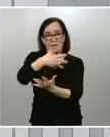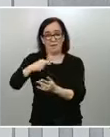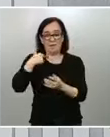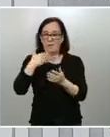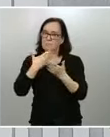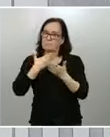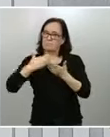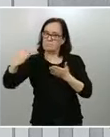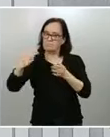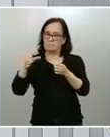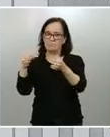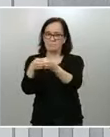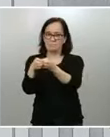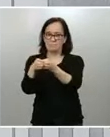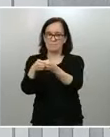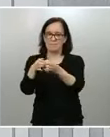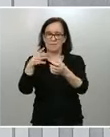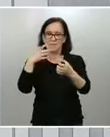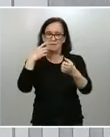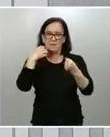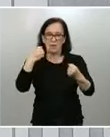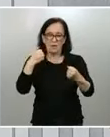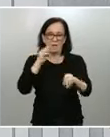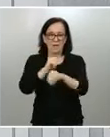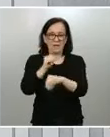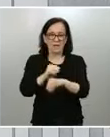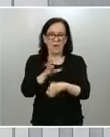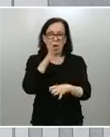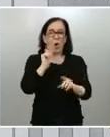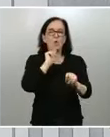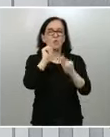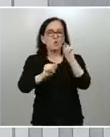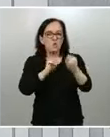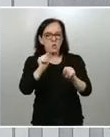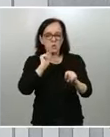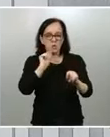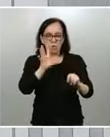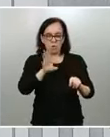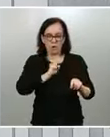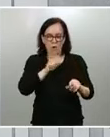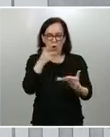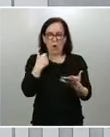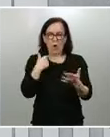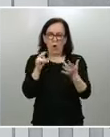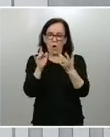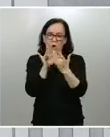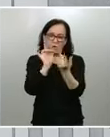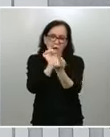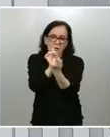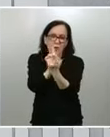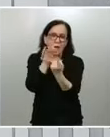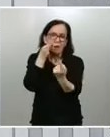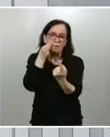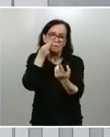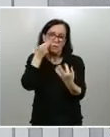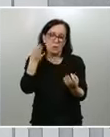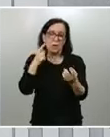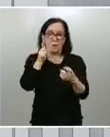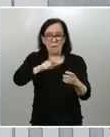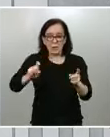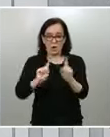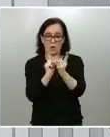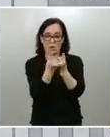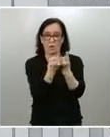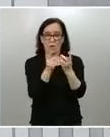asistencia sanitaria o bien porque están contagiados o bien porque son contactos estrechos de personas de compañeros o compañeras suyas que han sido contagiados